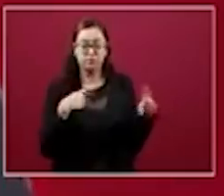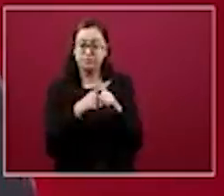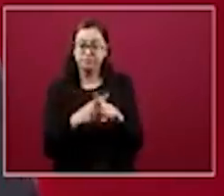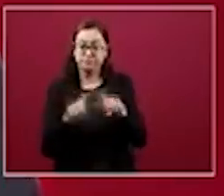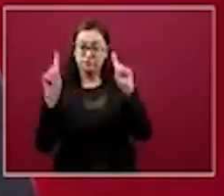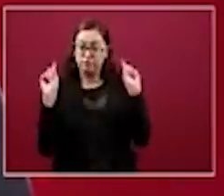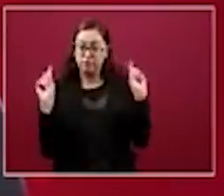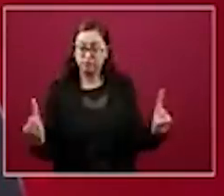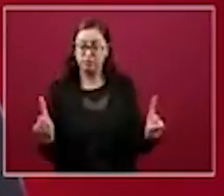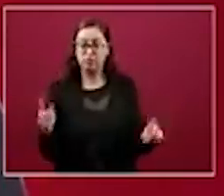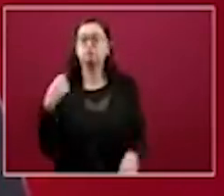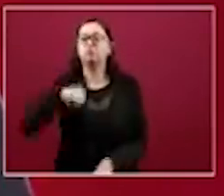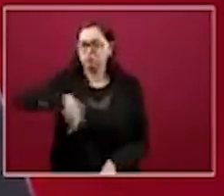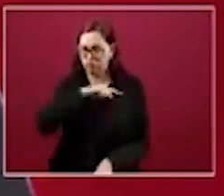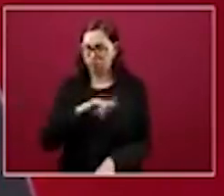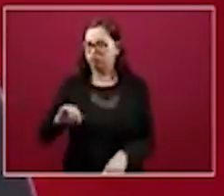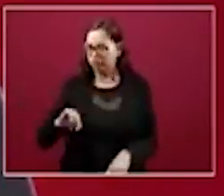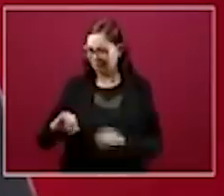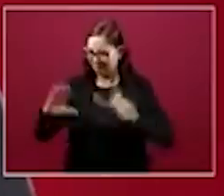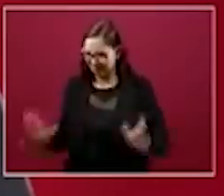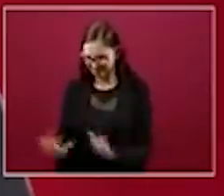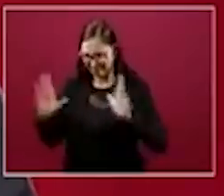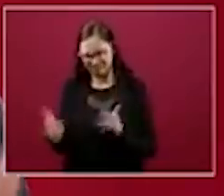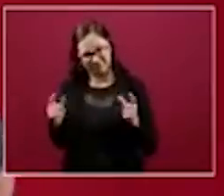apostamos a promover el desarrollo.